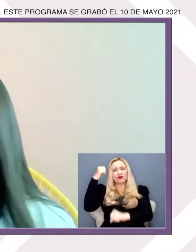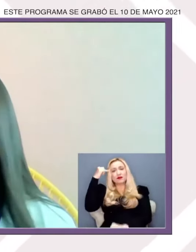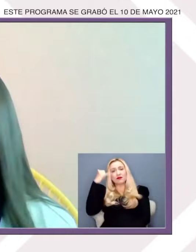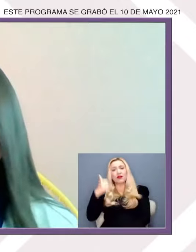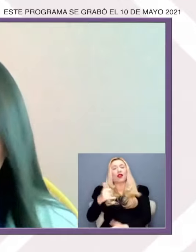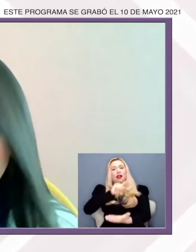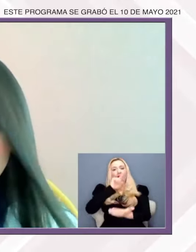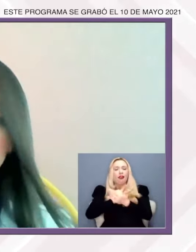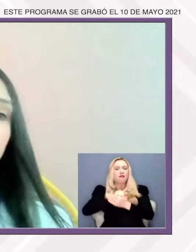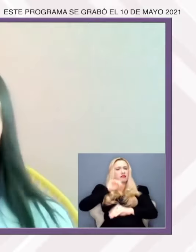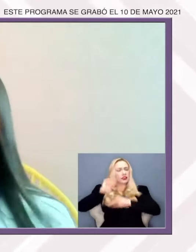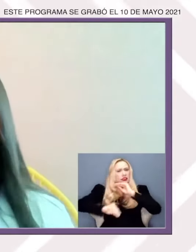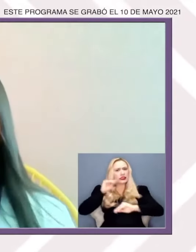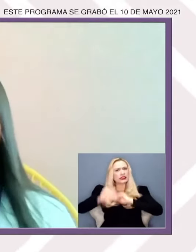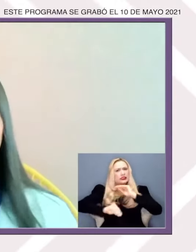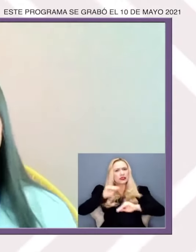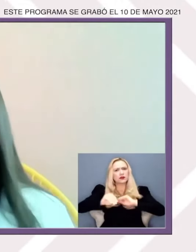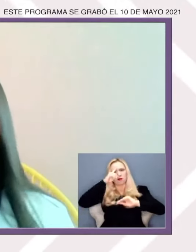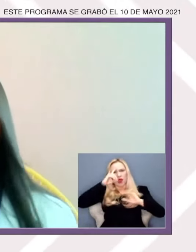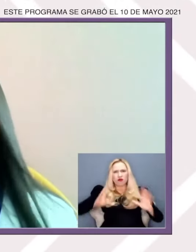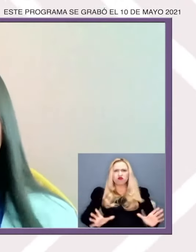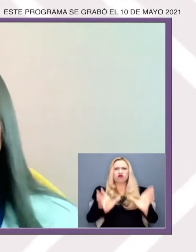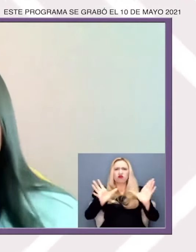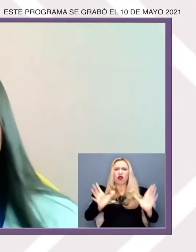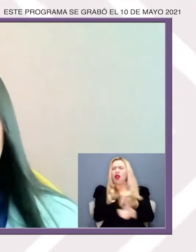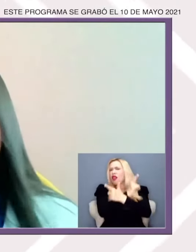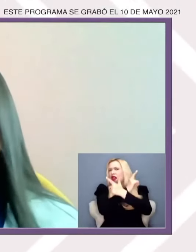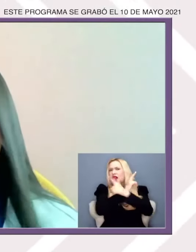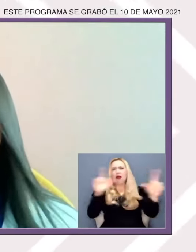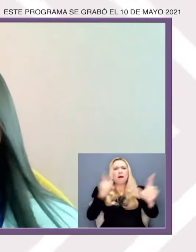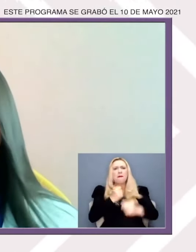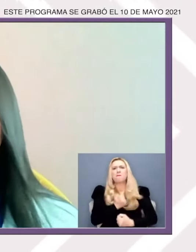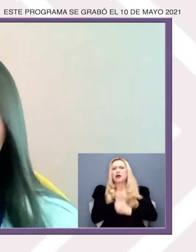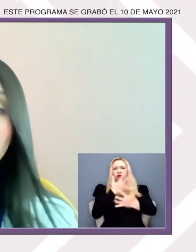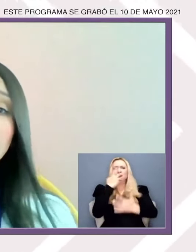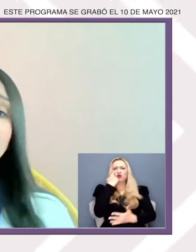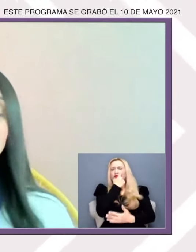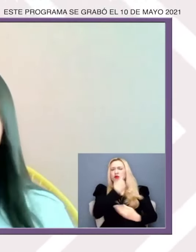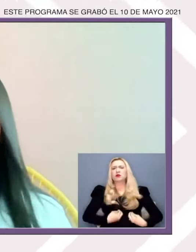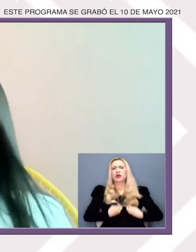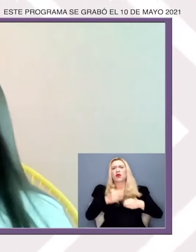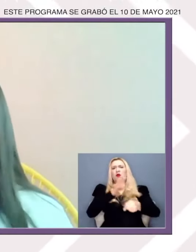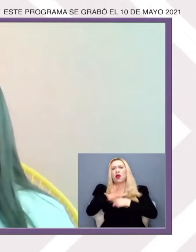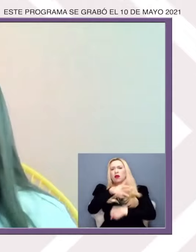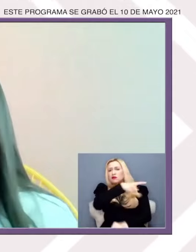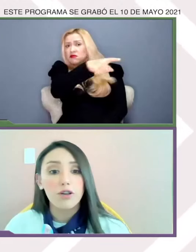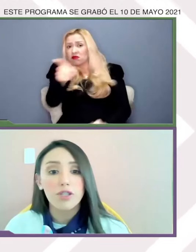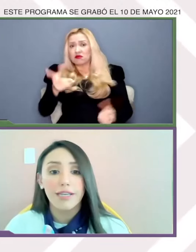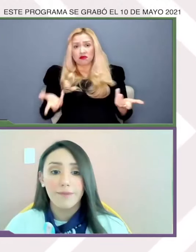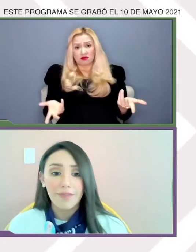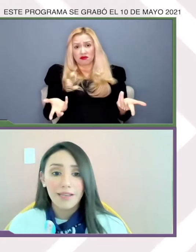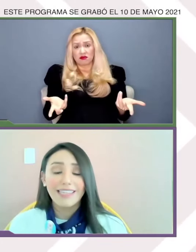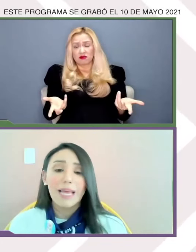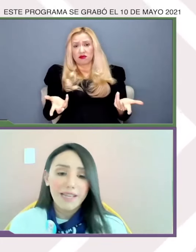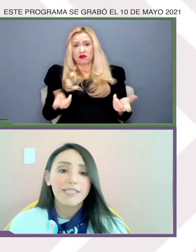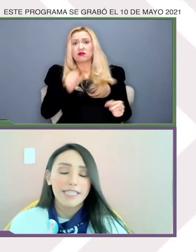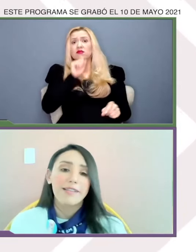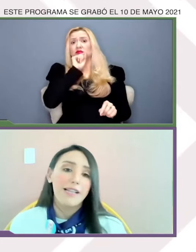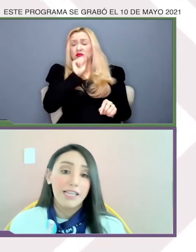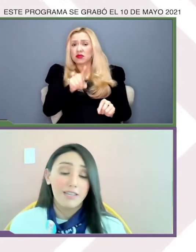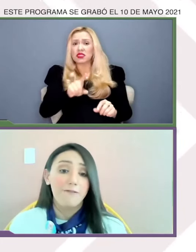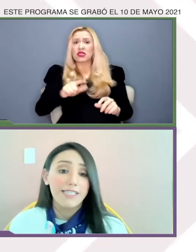las legislaciones que promuevan el libre desarrollo de la personalidad, como lo son las legislaciones que tipifican los ecosig y